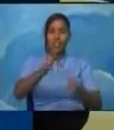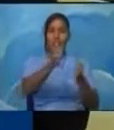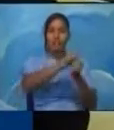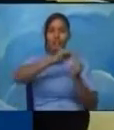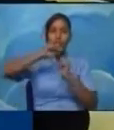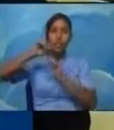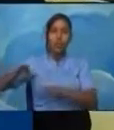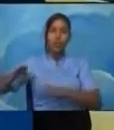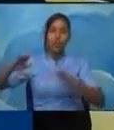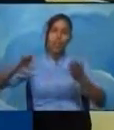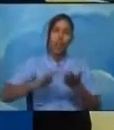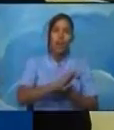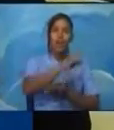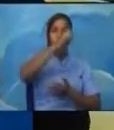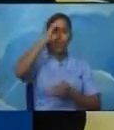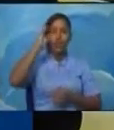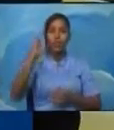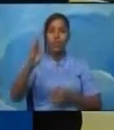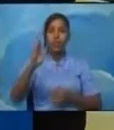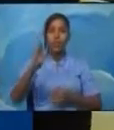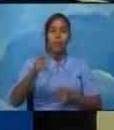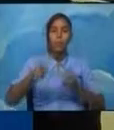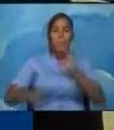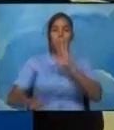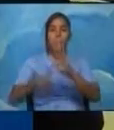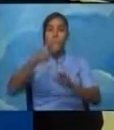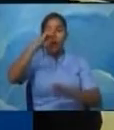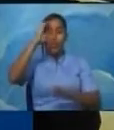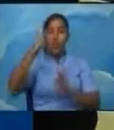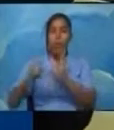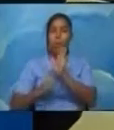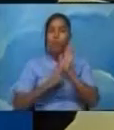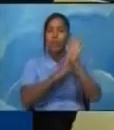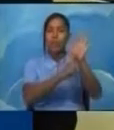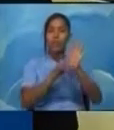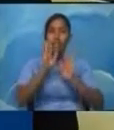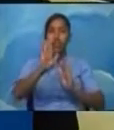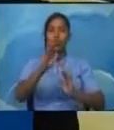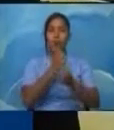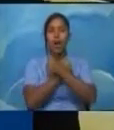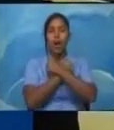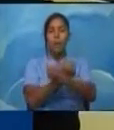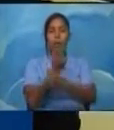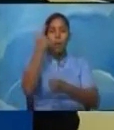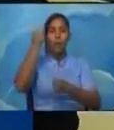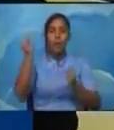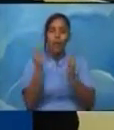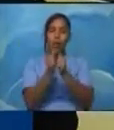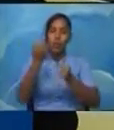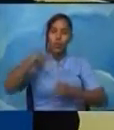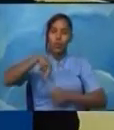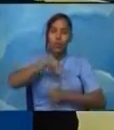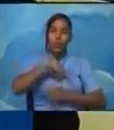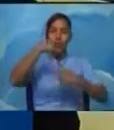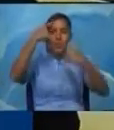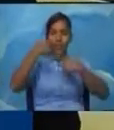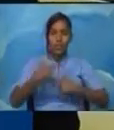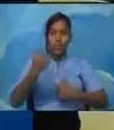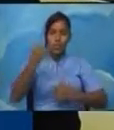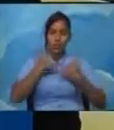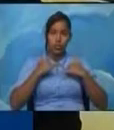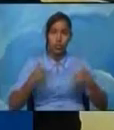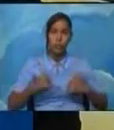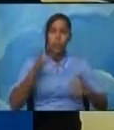estamos destituidos de la gloria de Dios. Mas Dios muestra su amor para con nosotros en que siendo